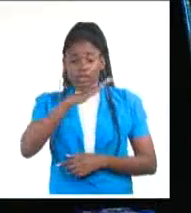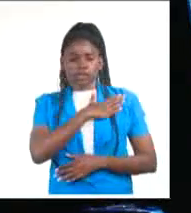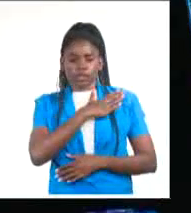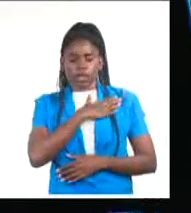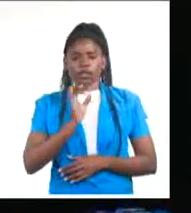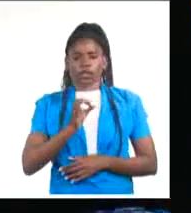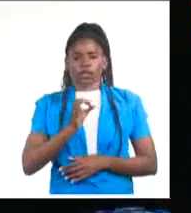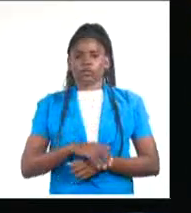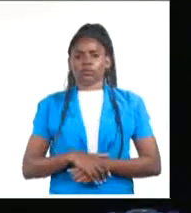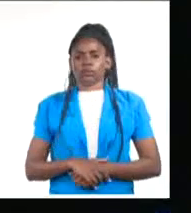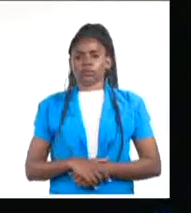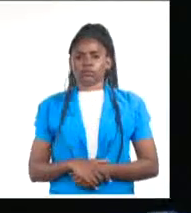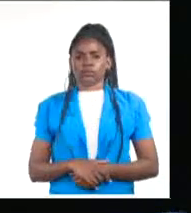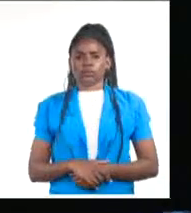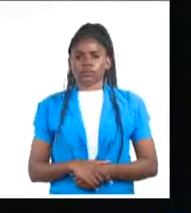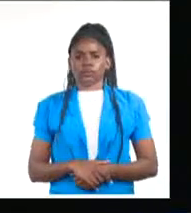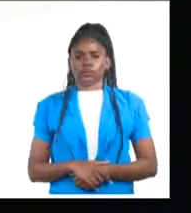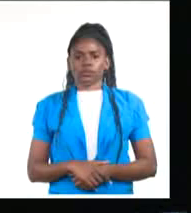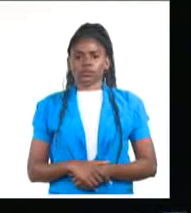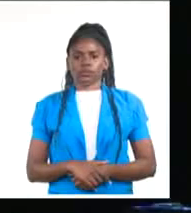contemporáneo.